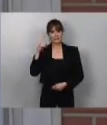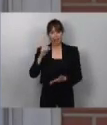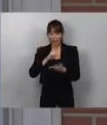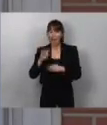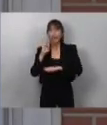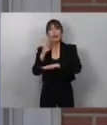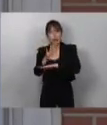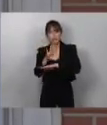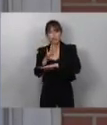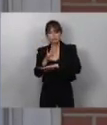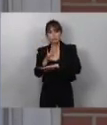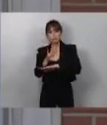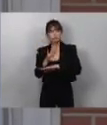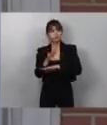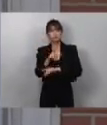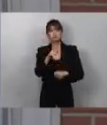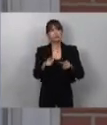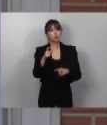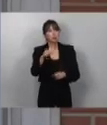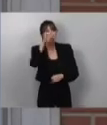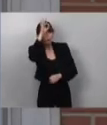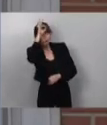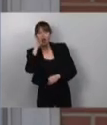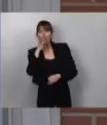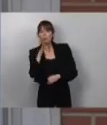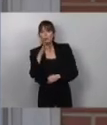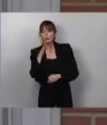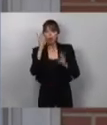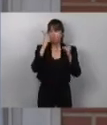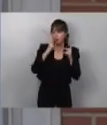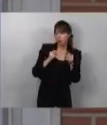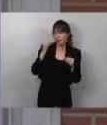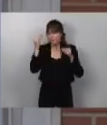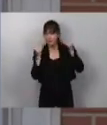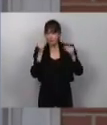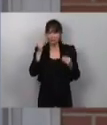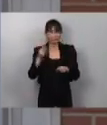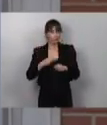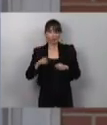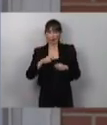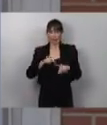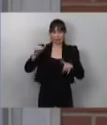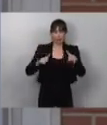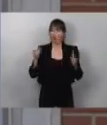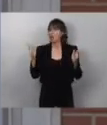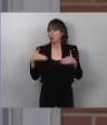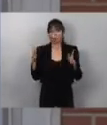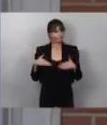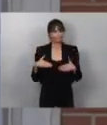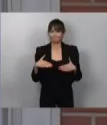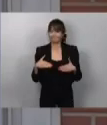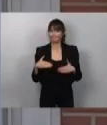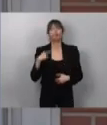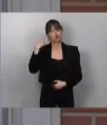reflexión colectiva de para una regeneración democrática y no permitir Eh pues bulos no en